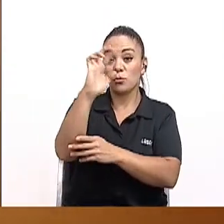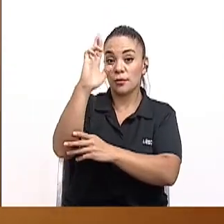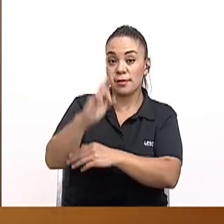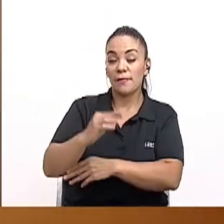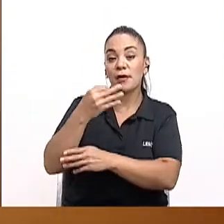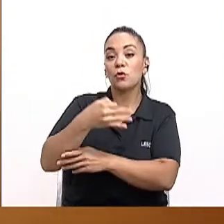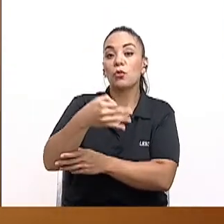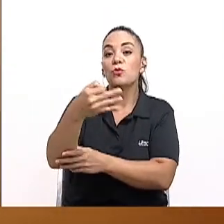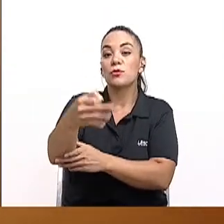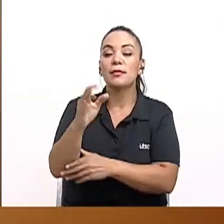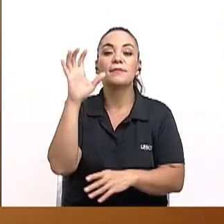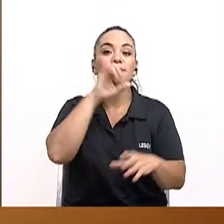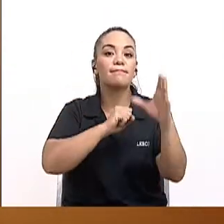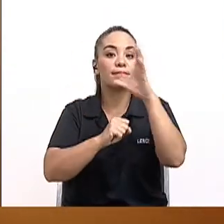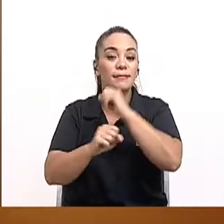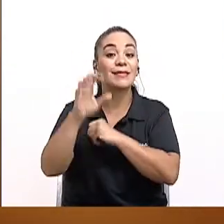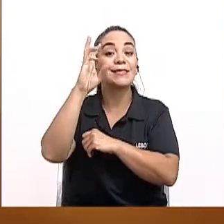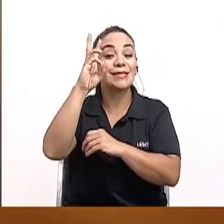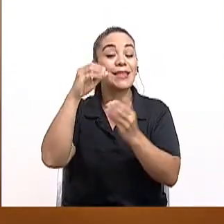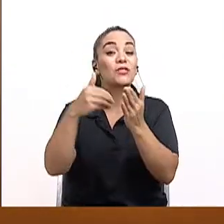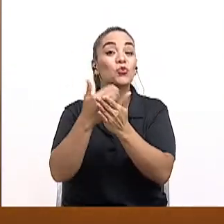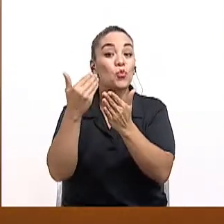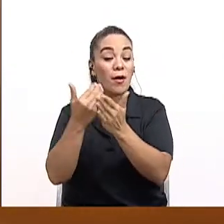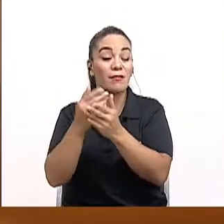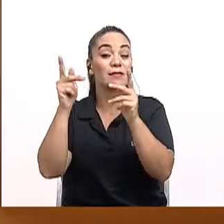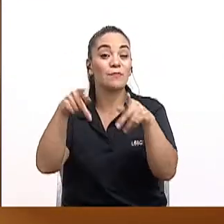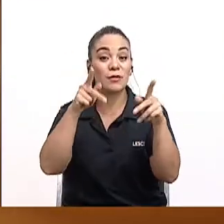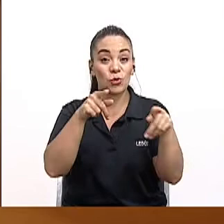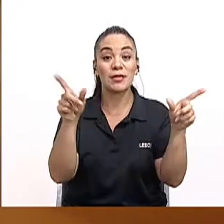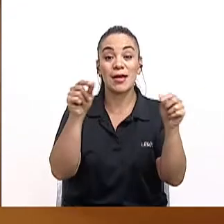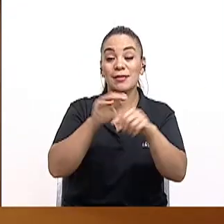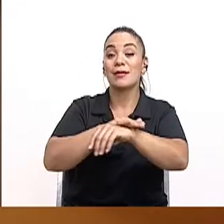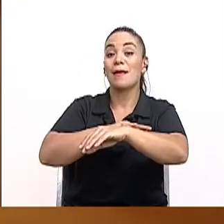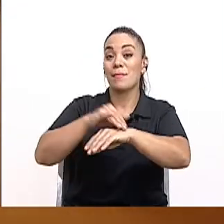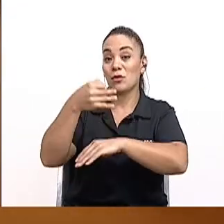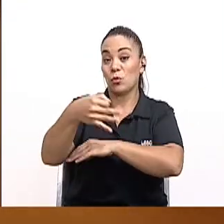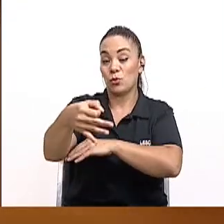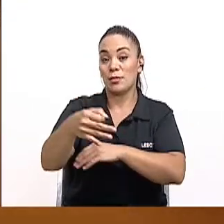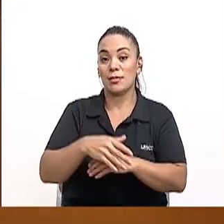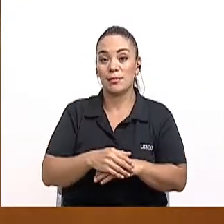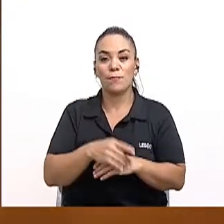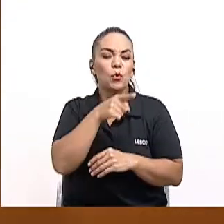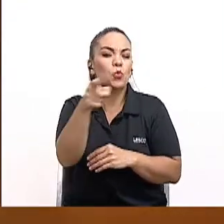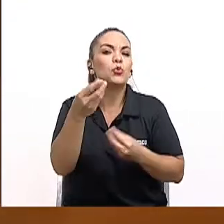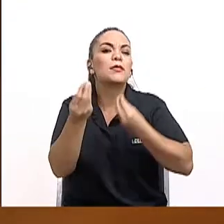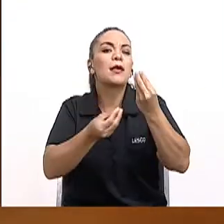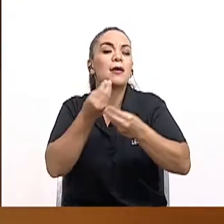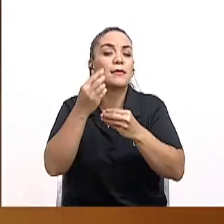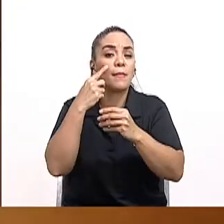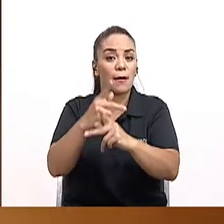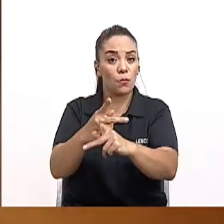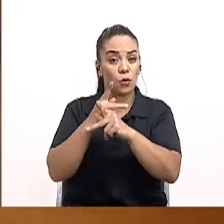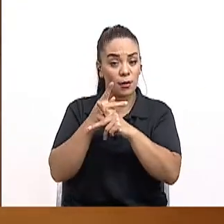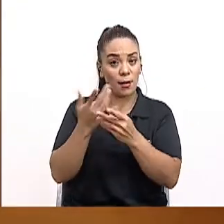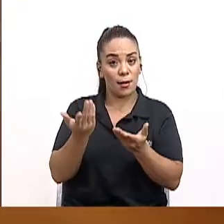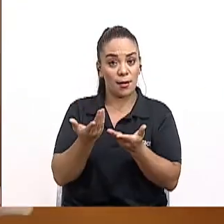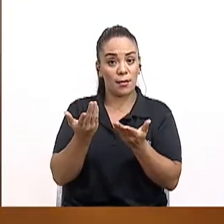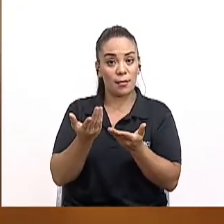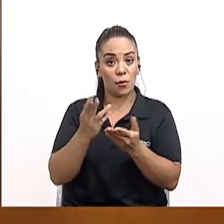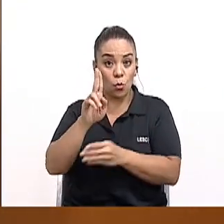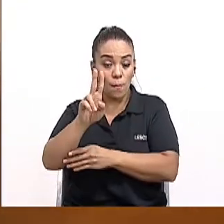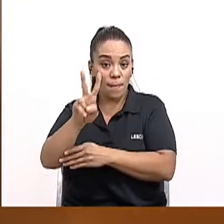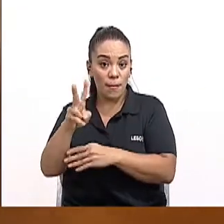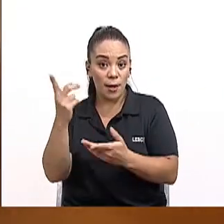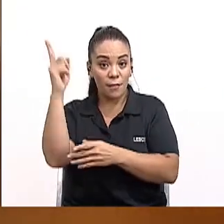días se detectan 6 nuevos casos de cáncer de piel. ¿Y qué hacen ustedes para protegerse de esta radiación ultravioleta? De esta